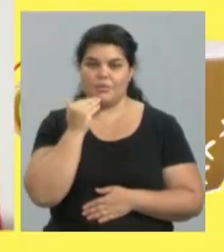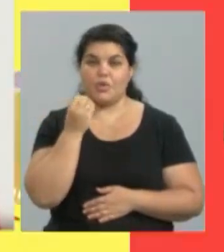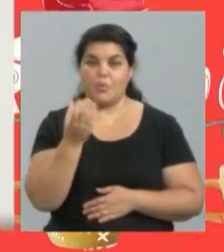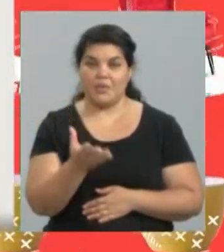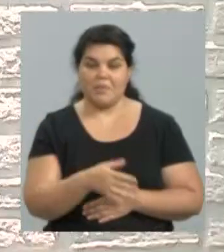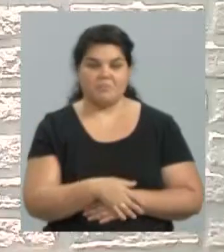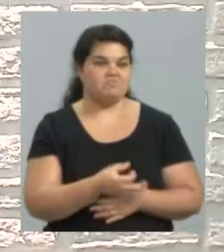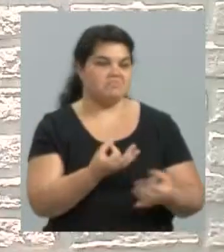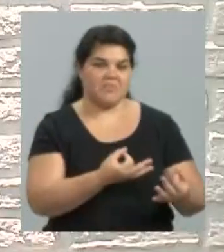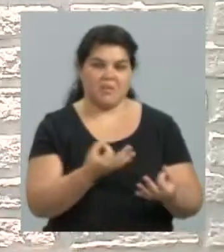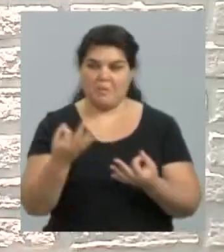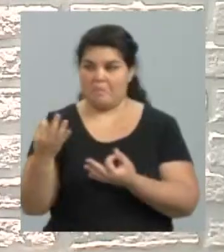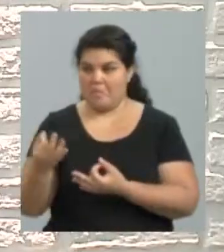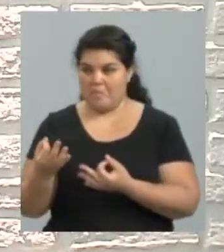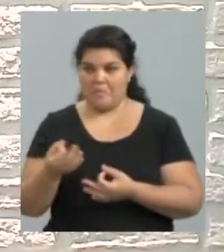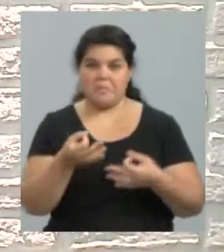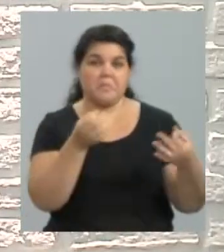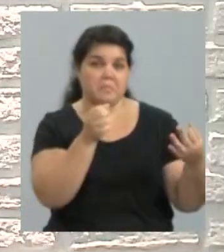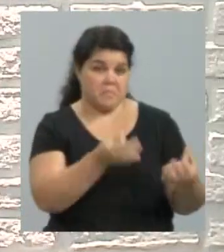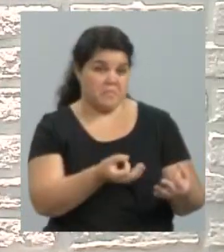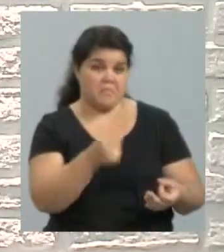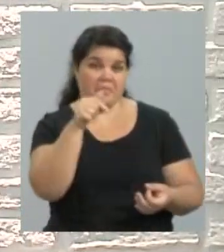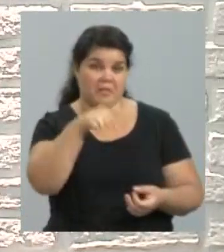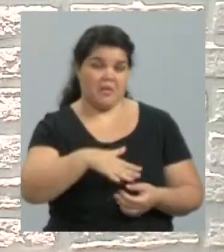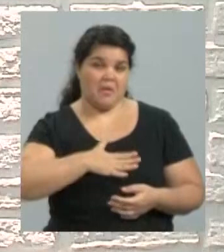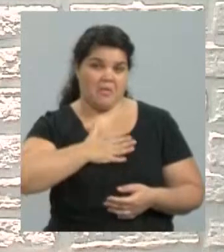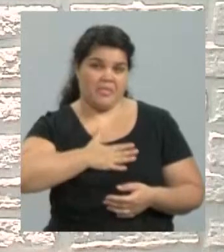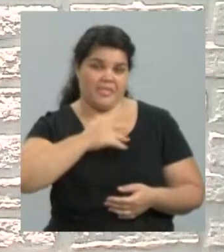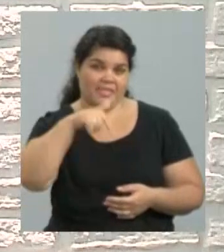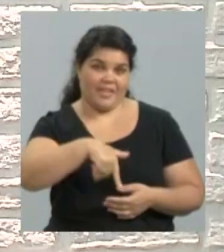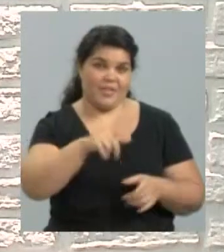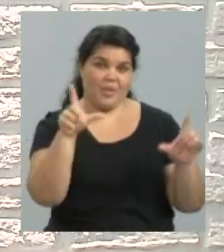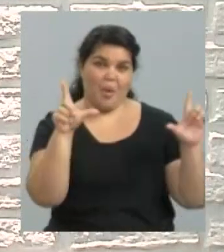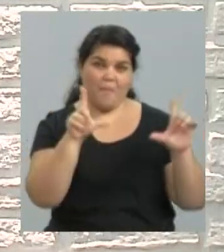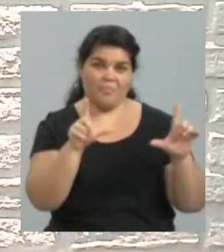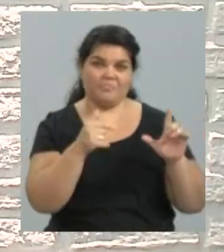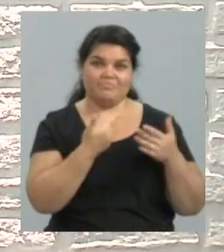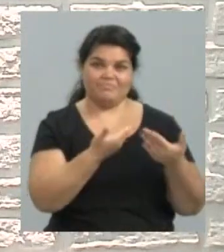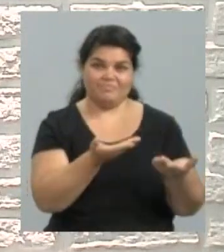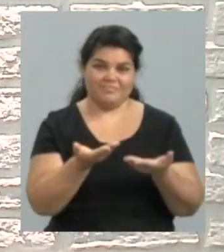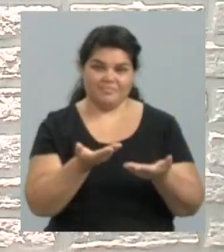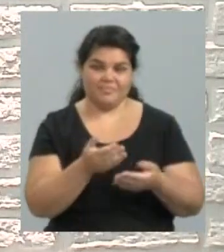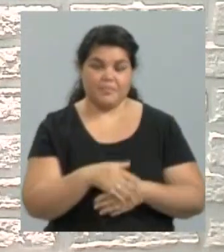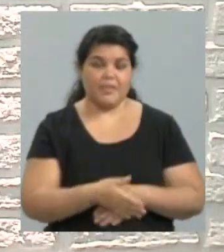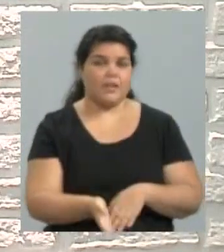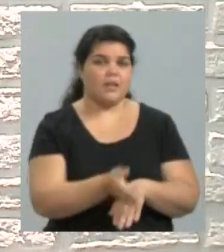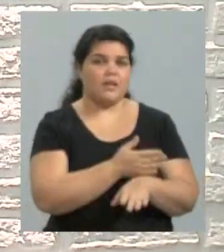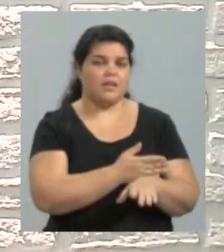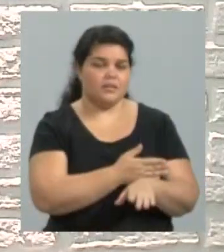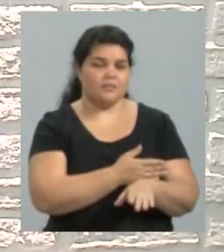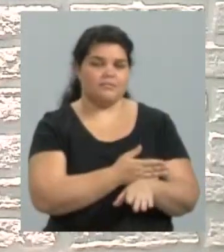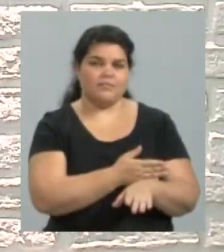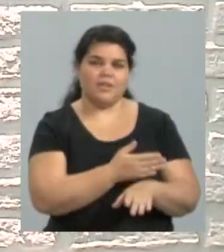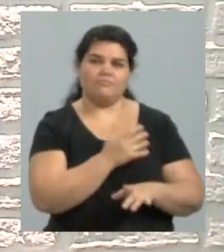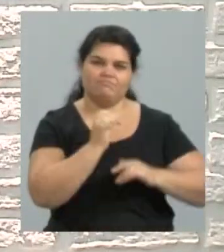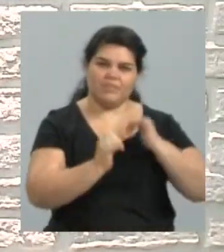bien. Consuelo. Contento, Consuelo, de tenerte aquí en el programa. Bueno, queríamos, primero, antes de comenzar ya la entrevista más